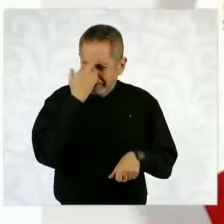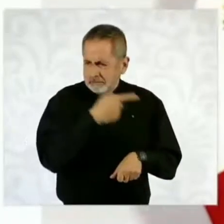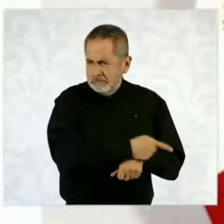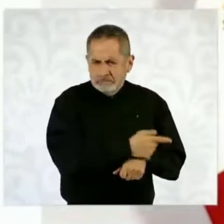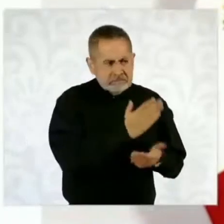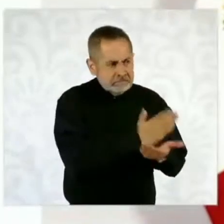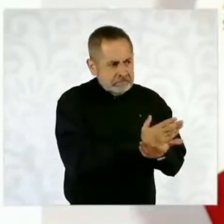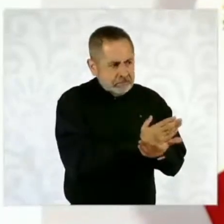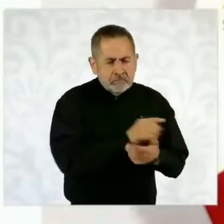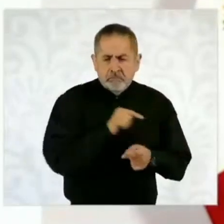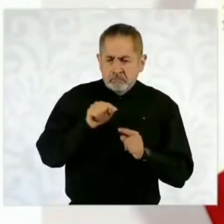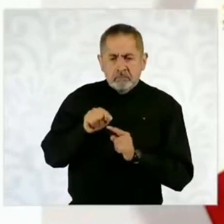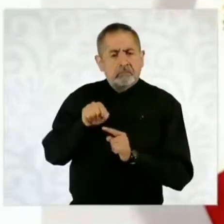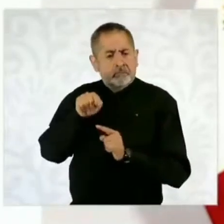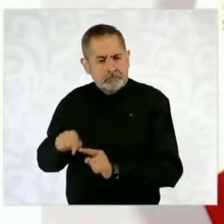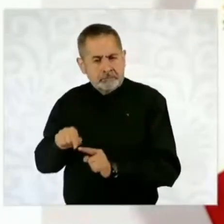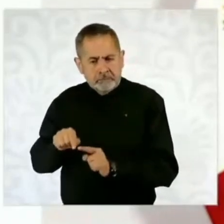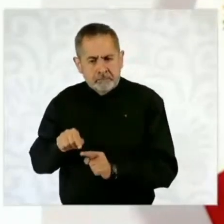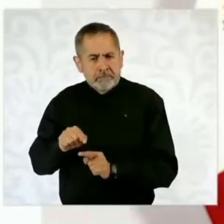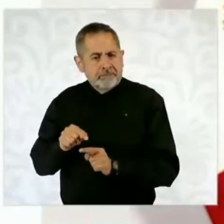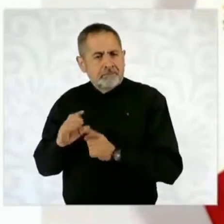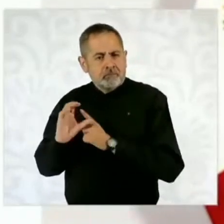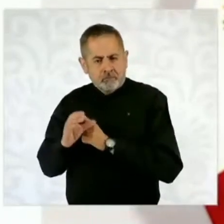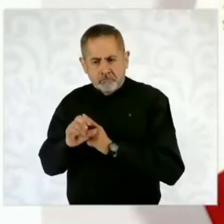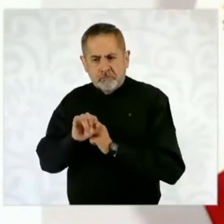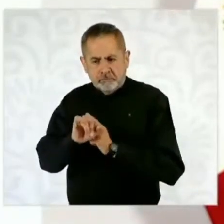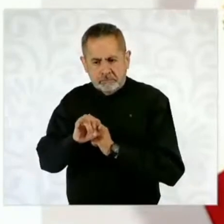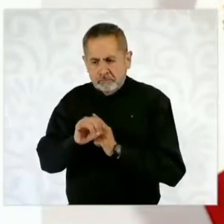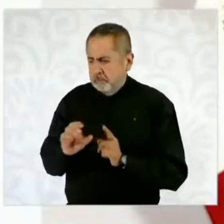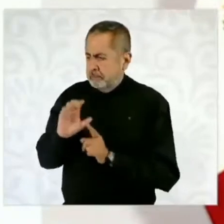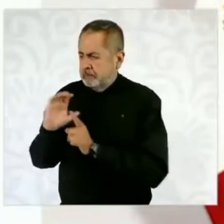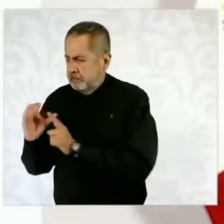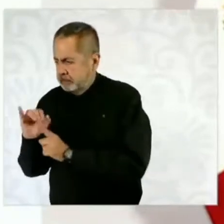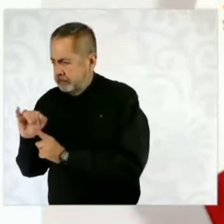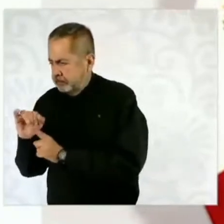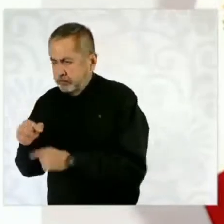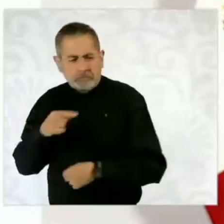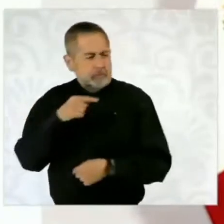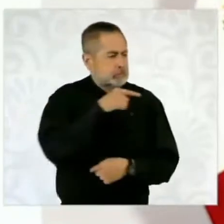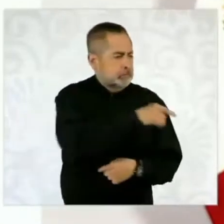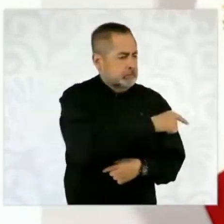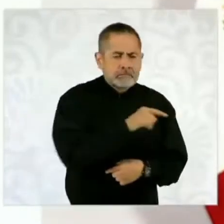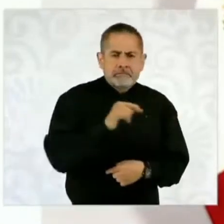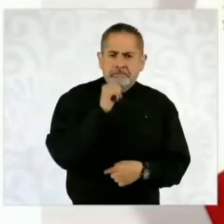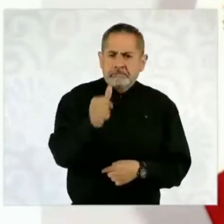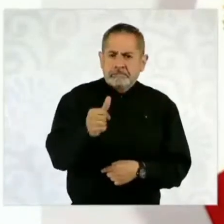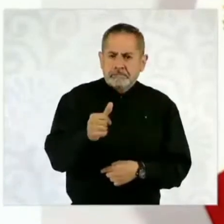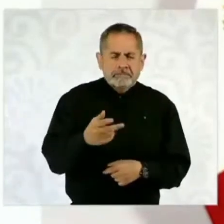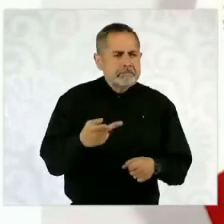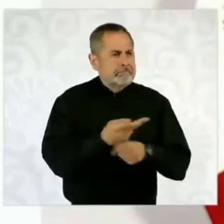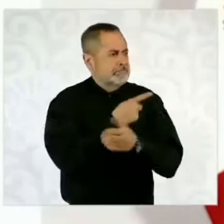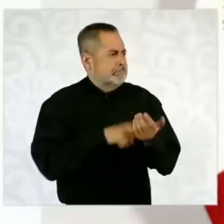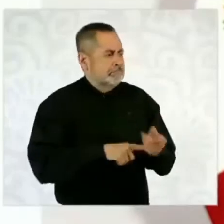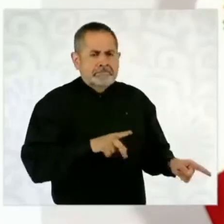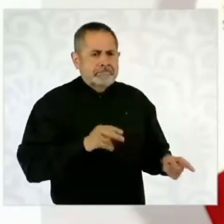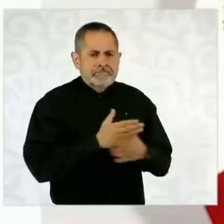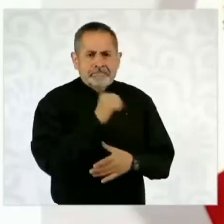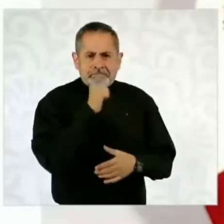tema sin los amparos no proceden? Pero además, si ustedes recuerdan,